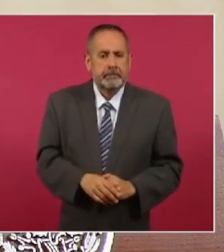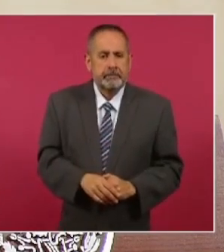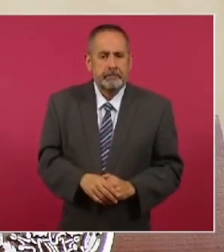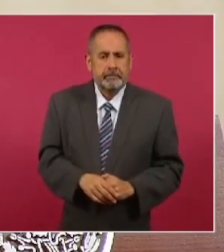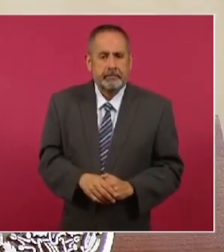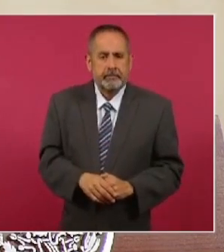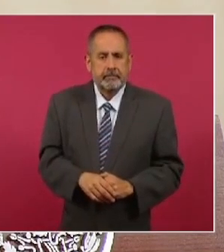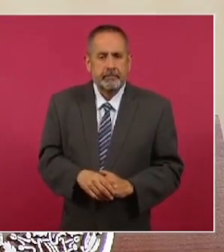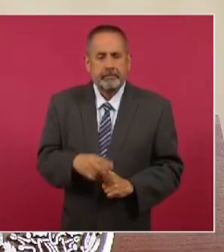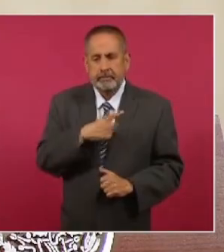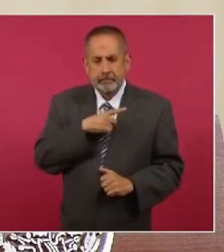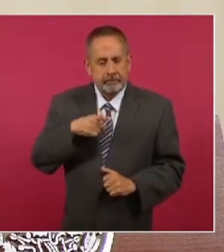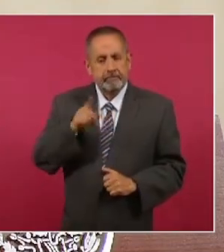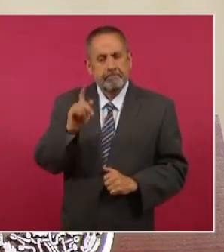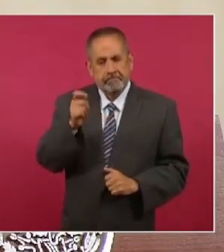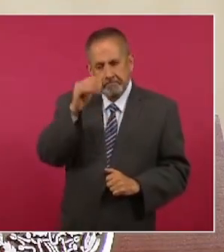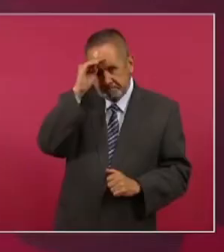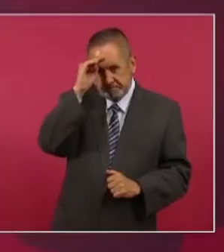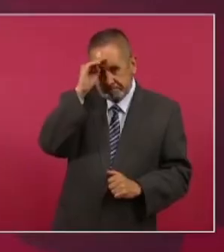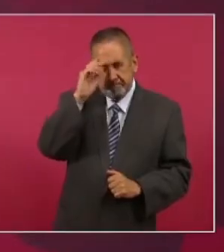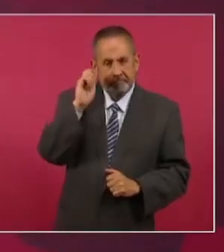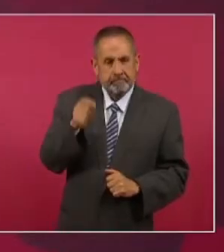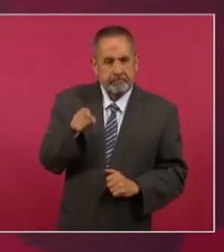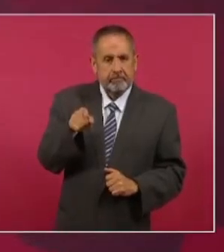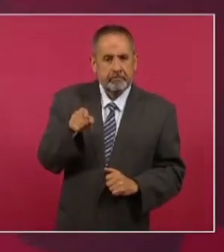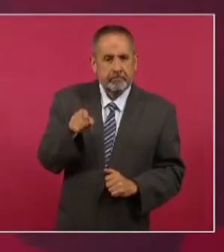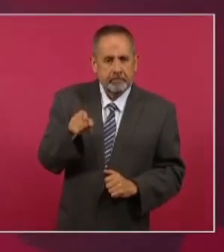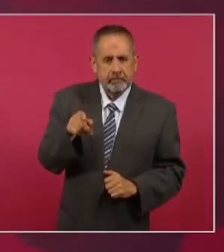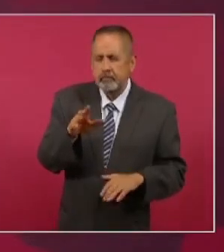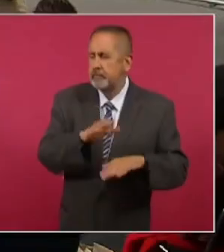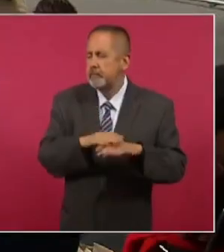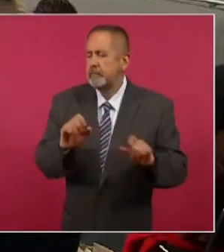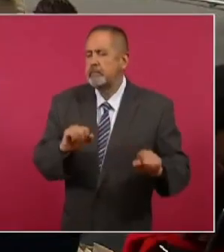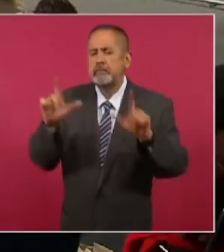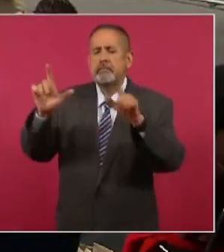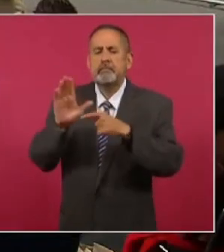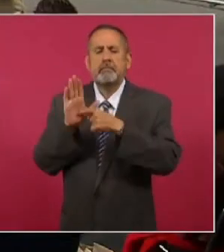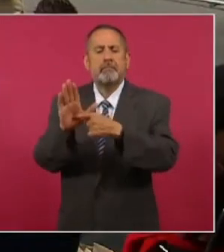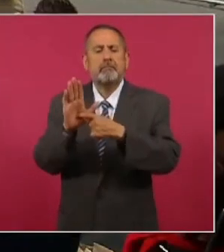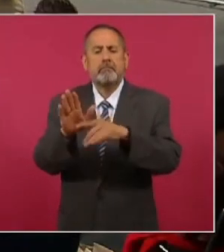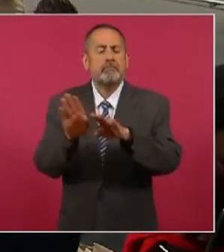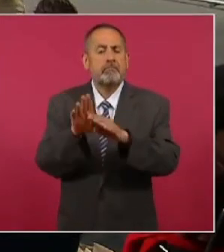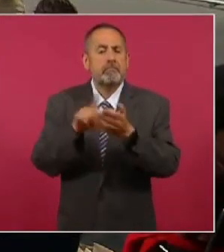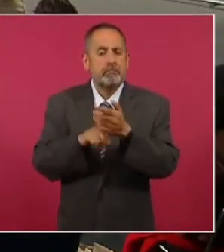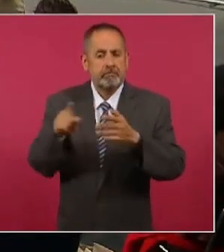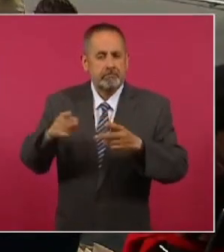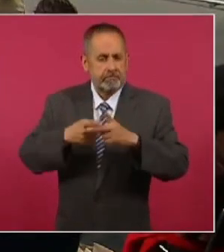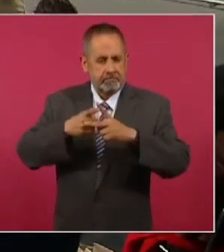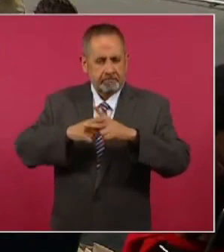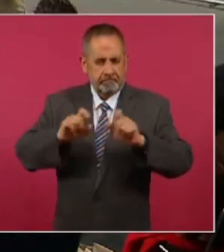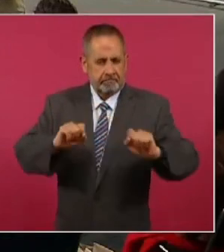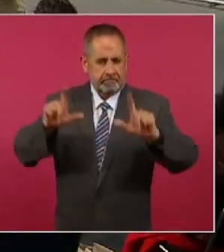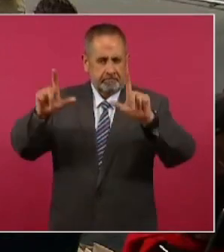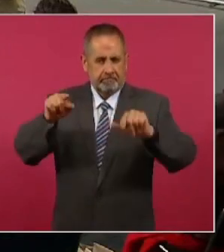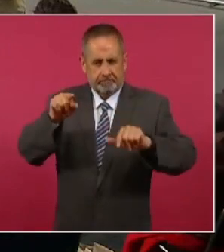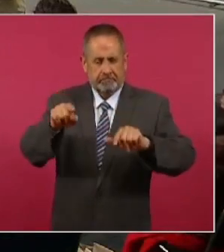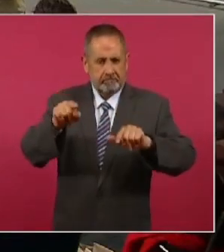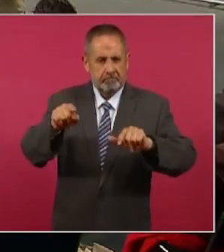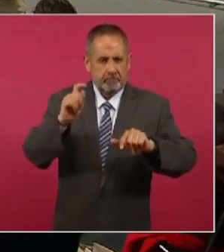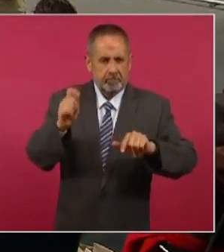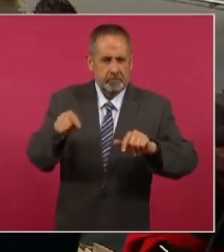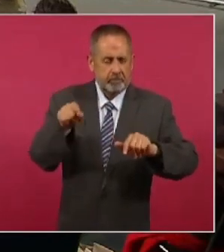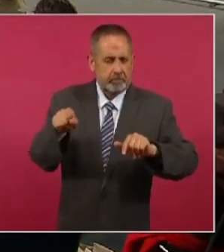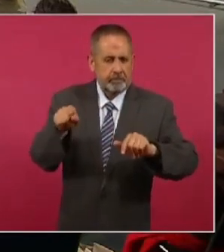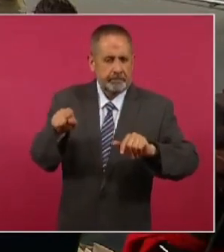debe tomarse en cuenta a ver por qué no pones la gráfica de